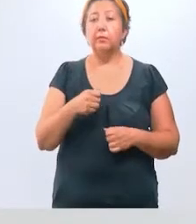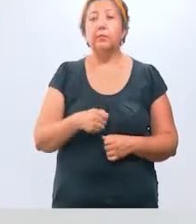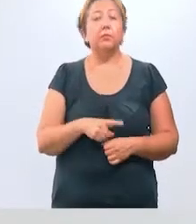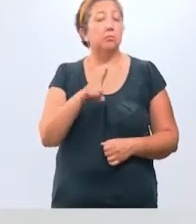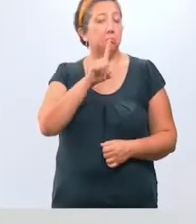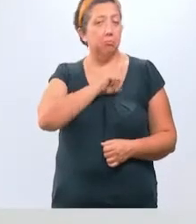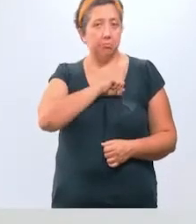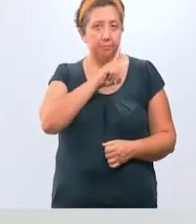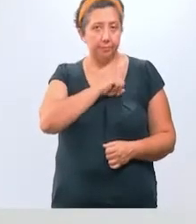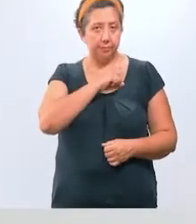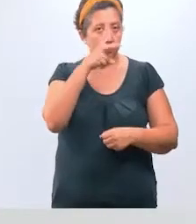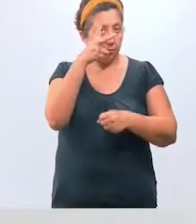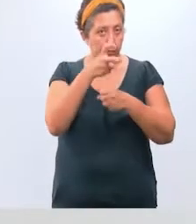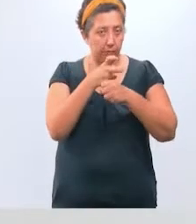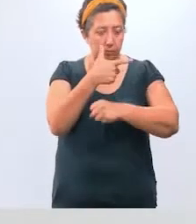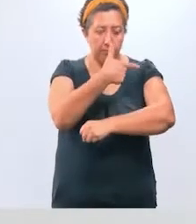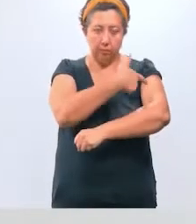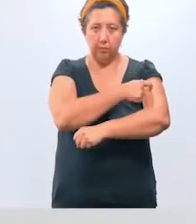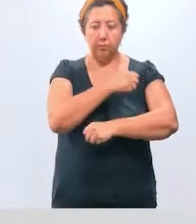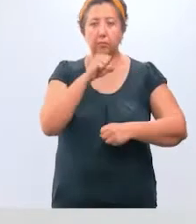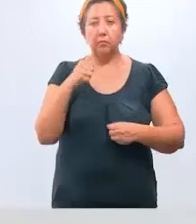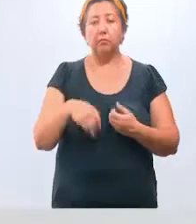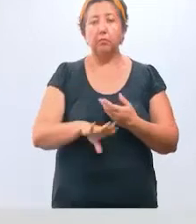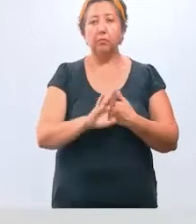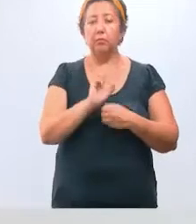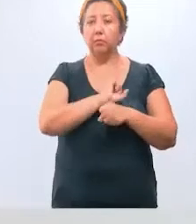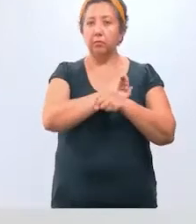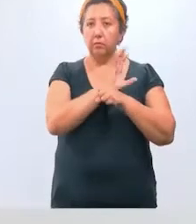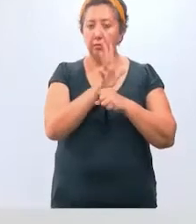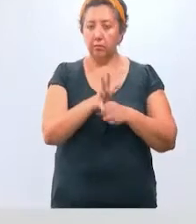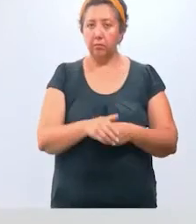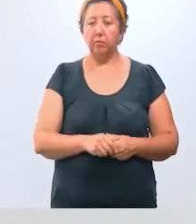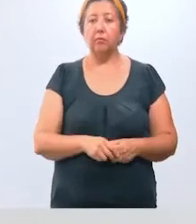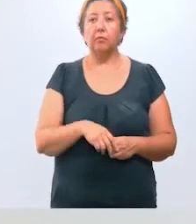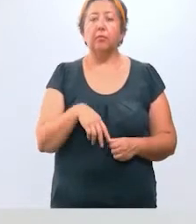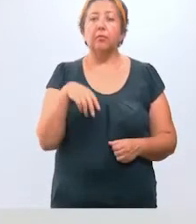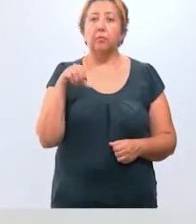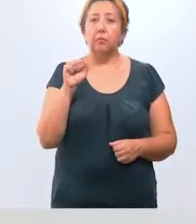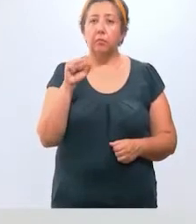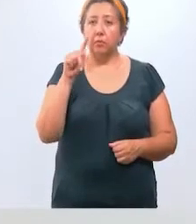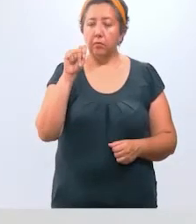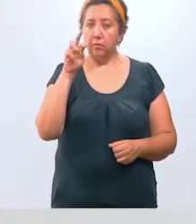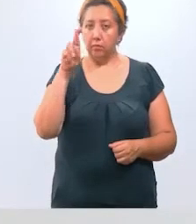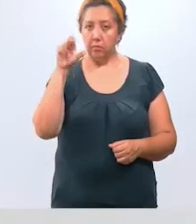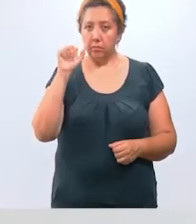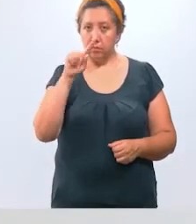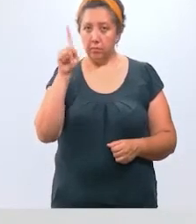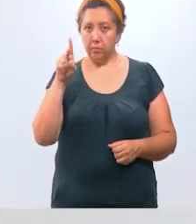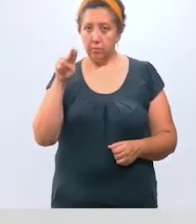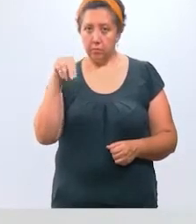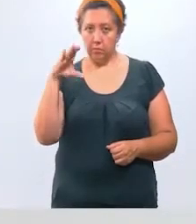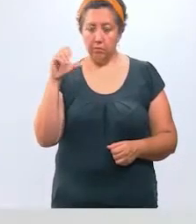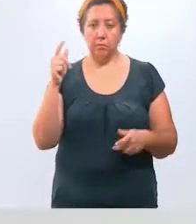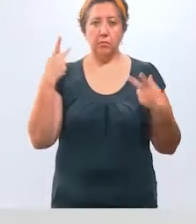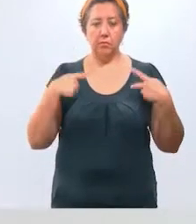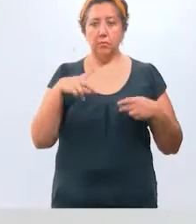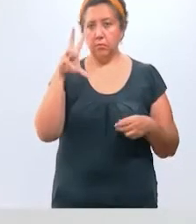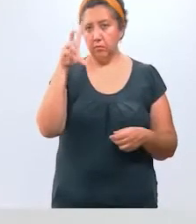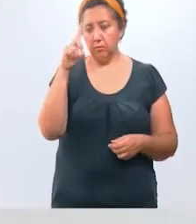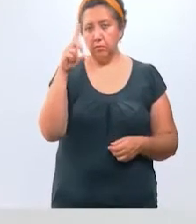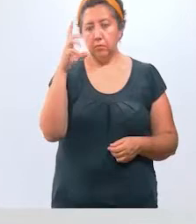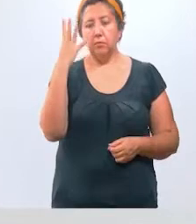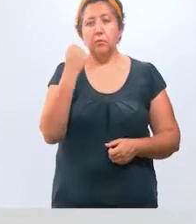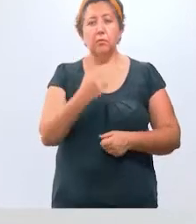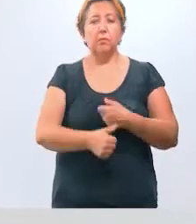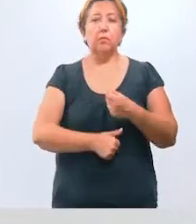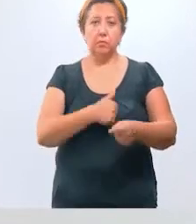aplicación únicamente de la segunda dosis de la vacuna contra el coronavirus de la farmacéutica AstraZeneca a personas de 30 a